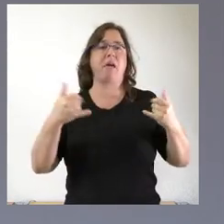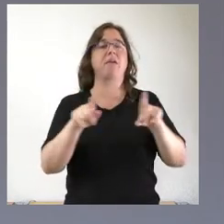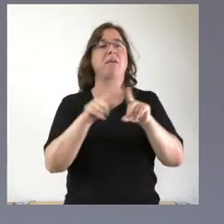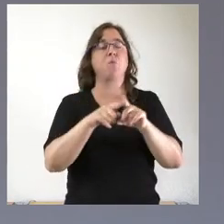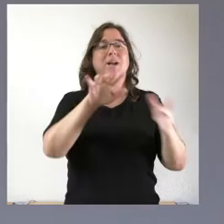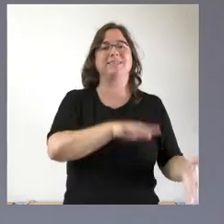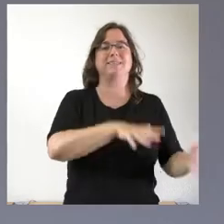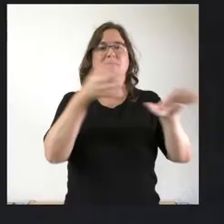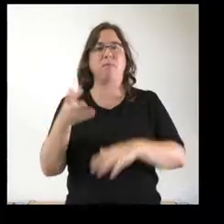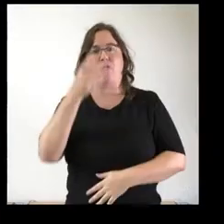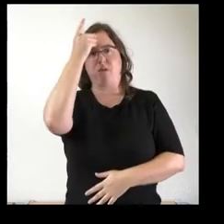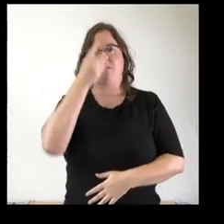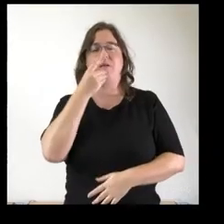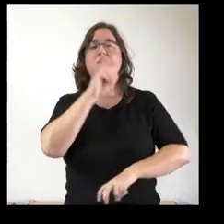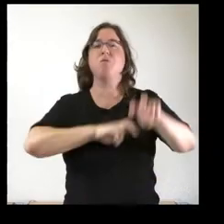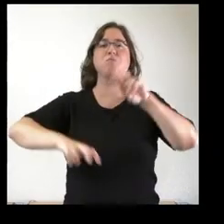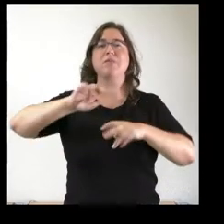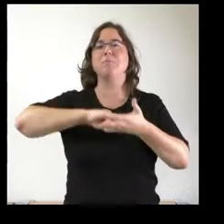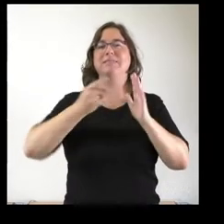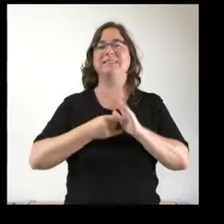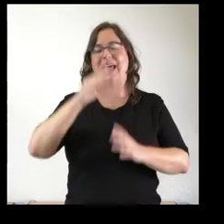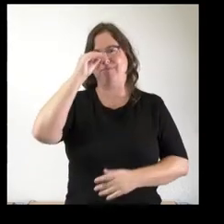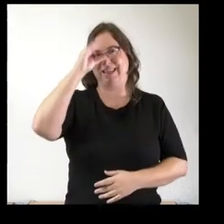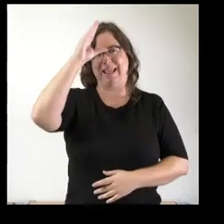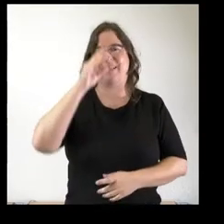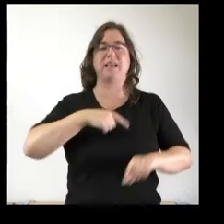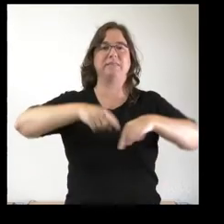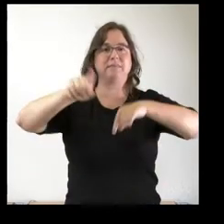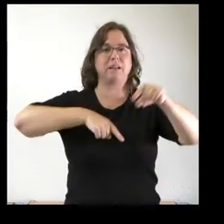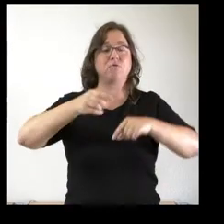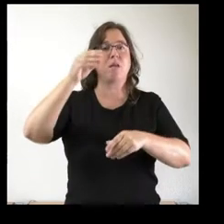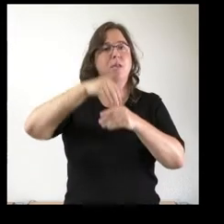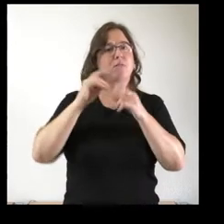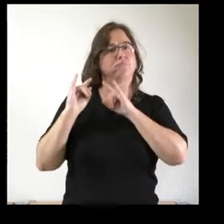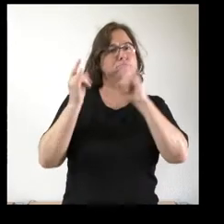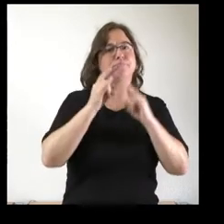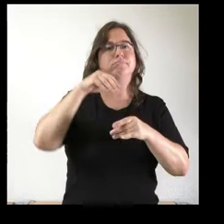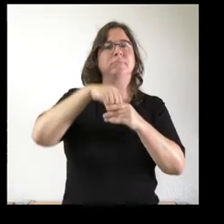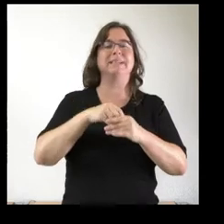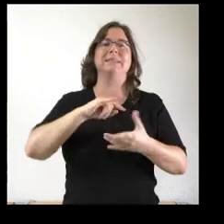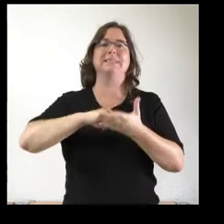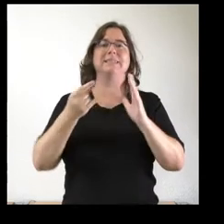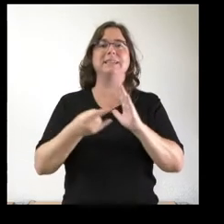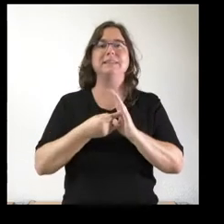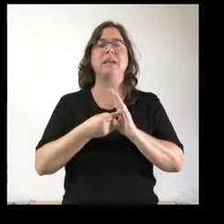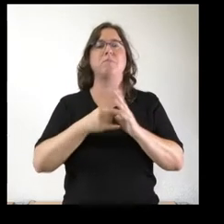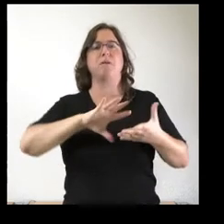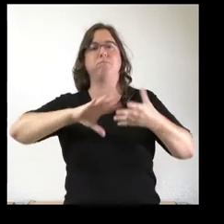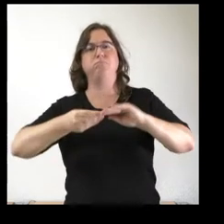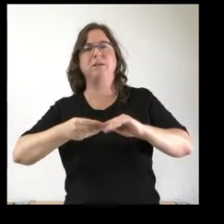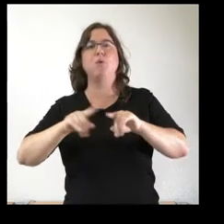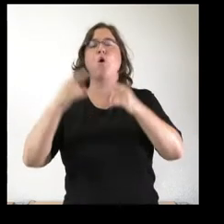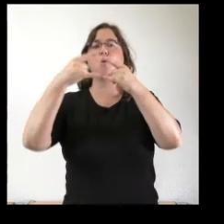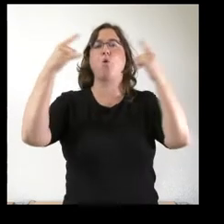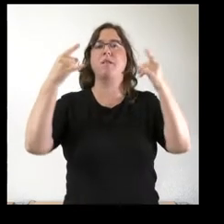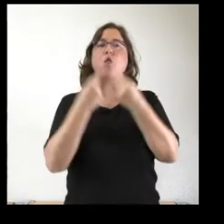digital, buscamos unos sistemas inteligentes de transporte con un equipamiento que tenga un sistema de ayuda a la explotación, un sistema conectado